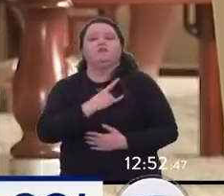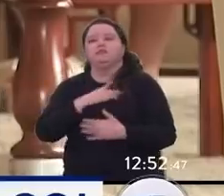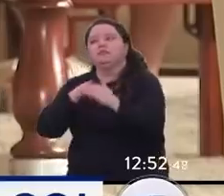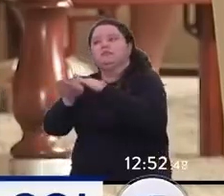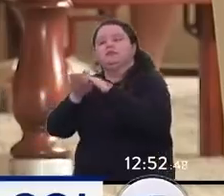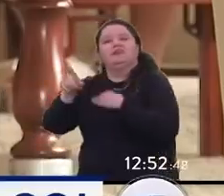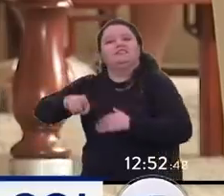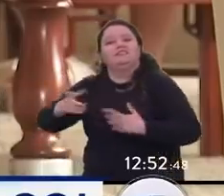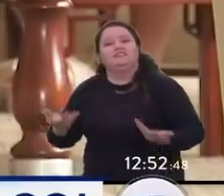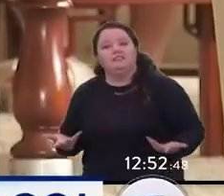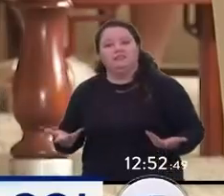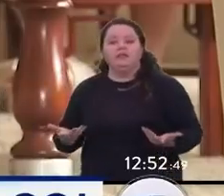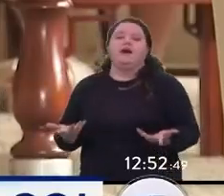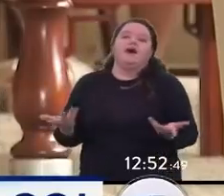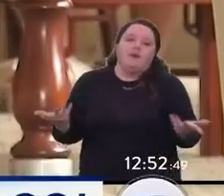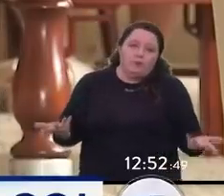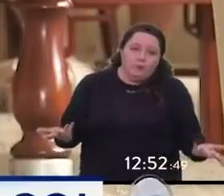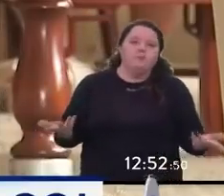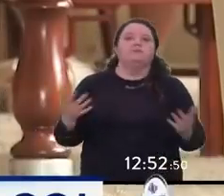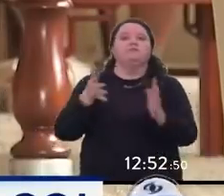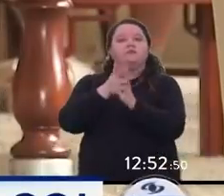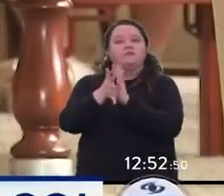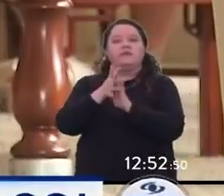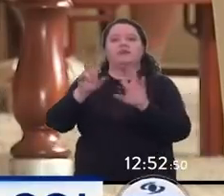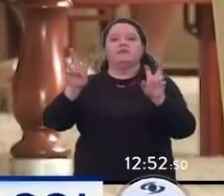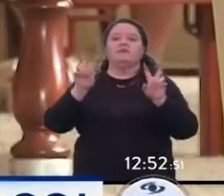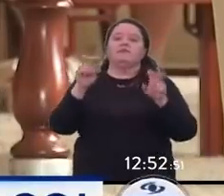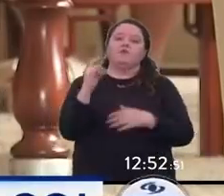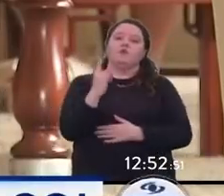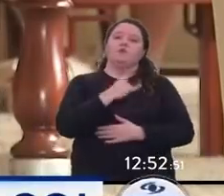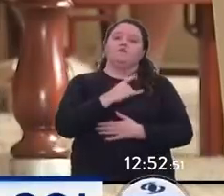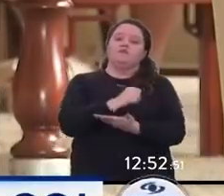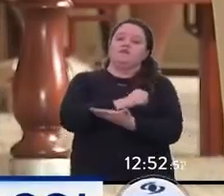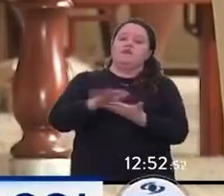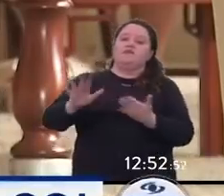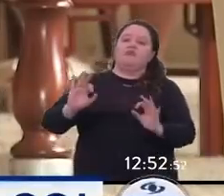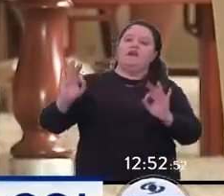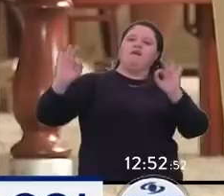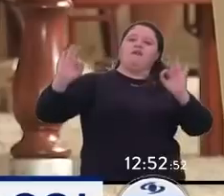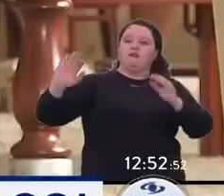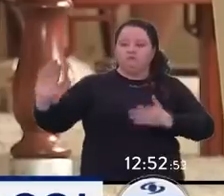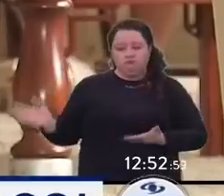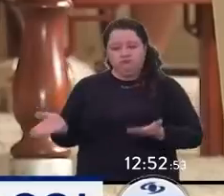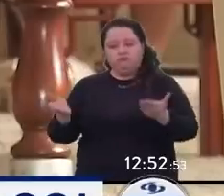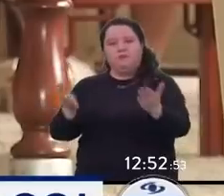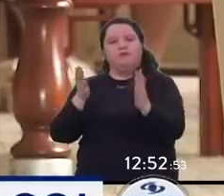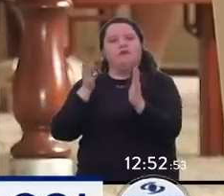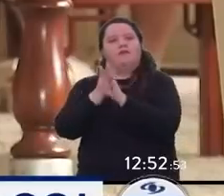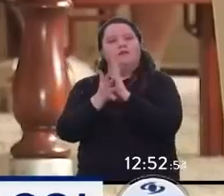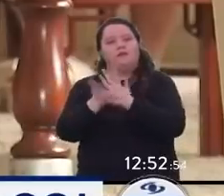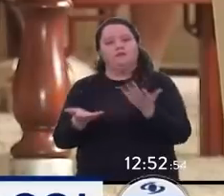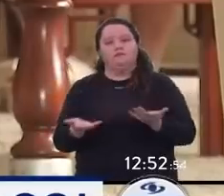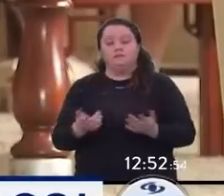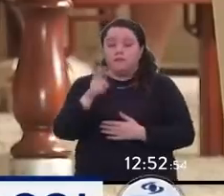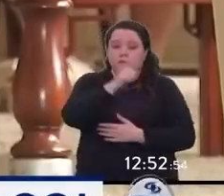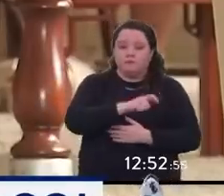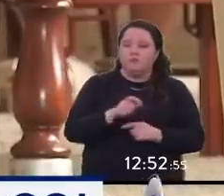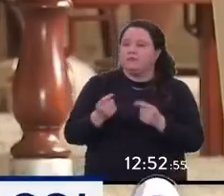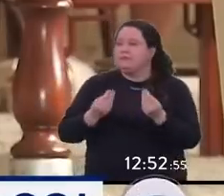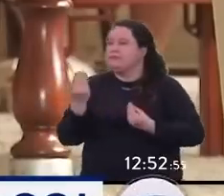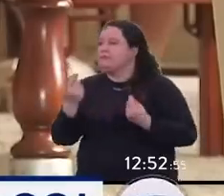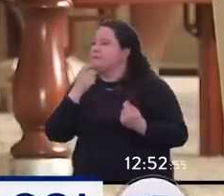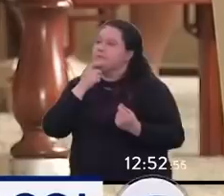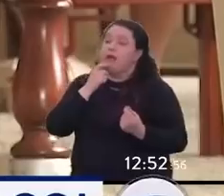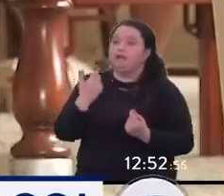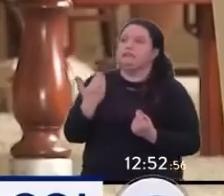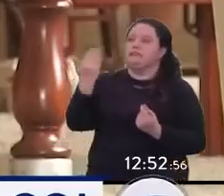universidad. Por eso hemos hablado de la universidad gratuita y de calidad, que le dé alternativas a los jóvenes, que